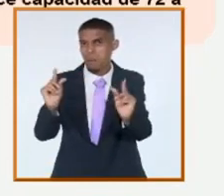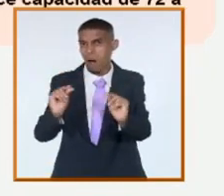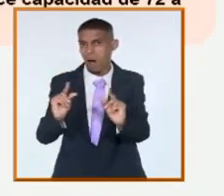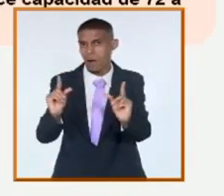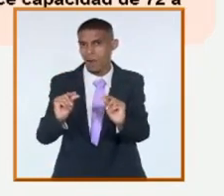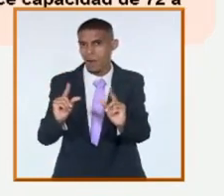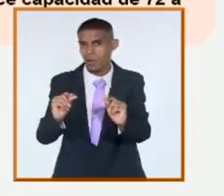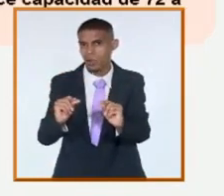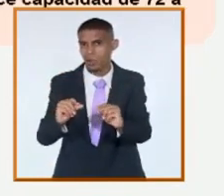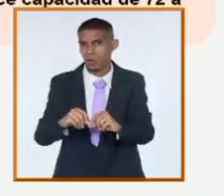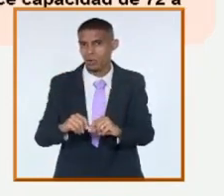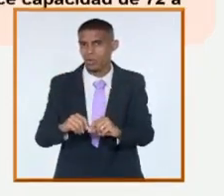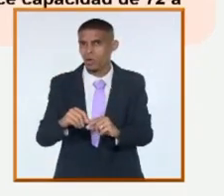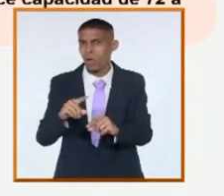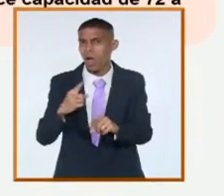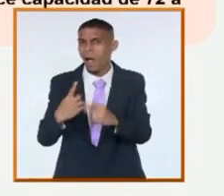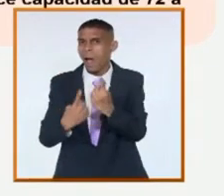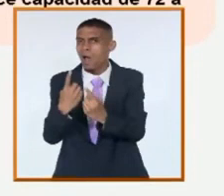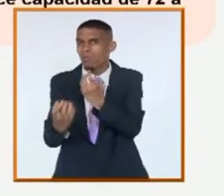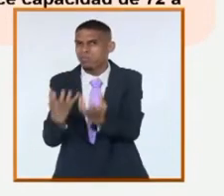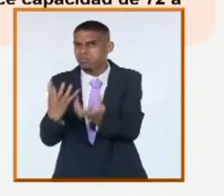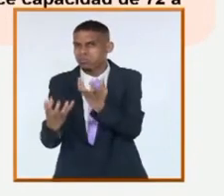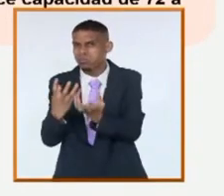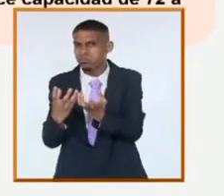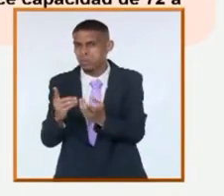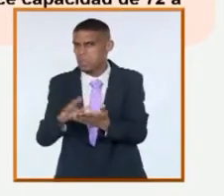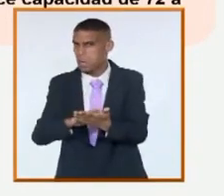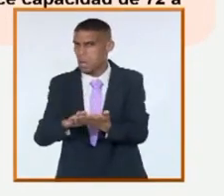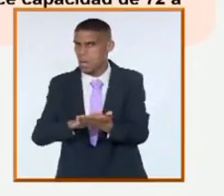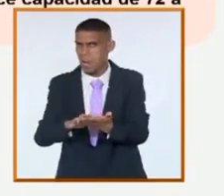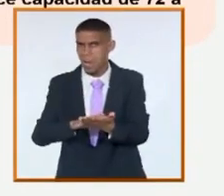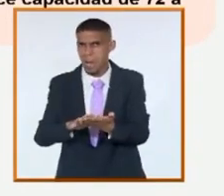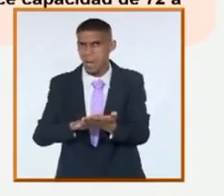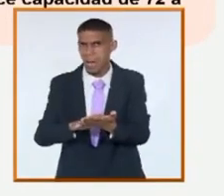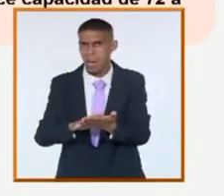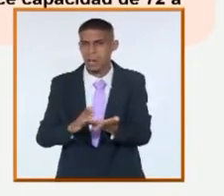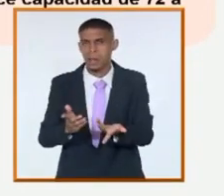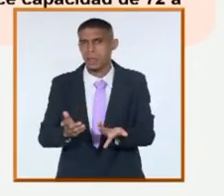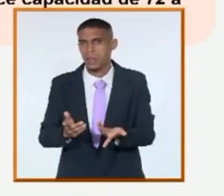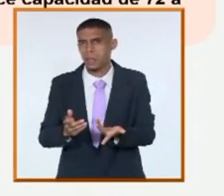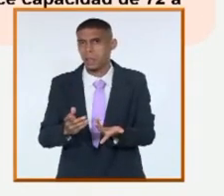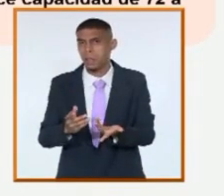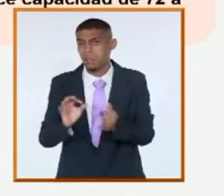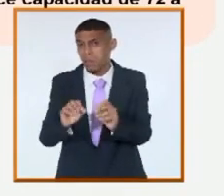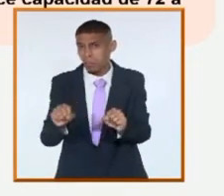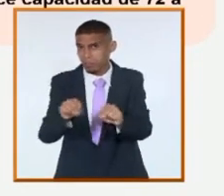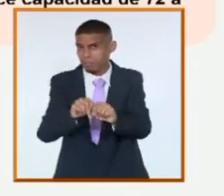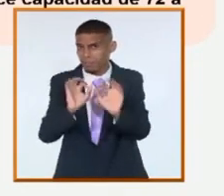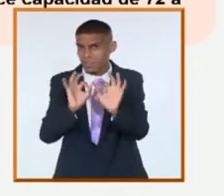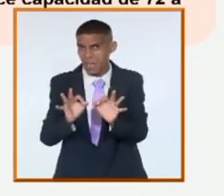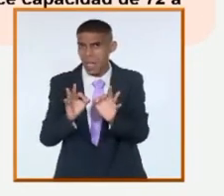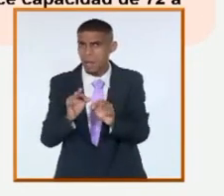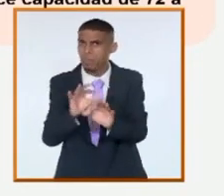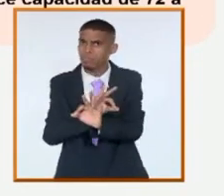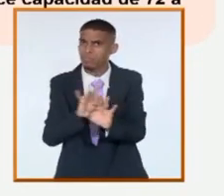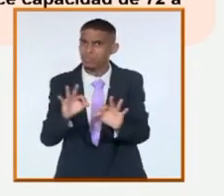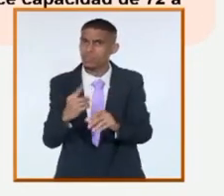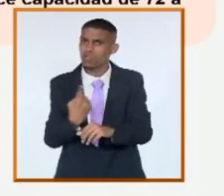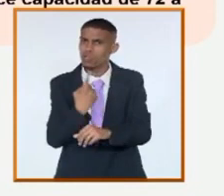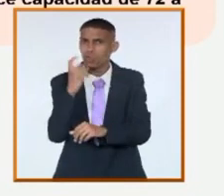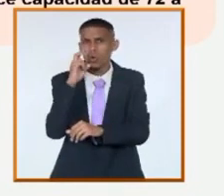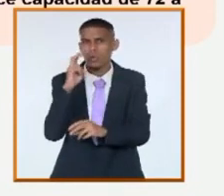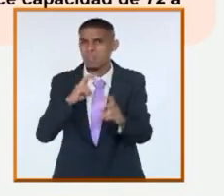puede quemar neumáticos los residuos de las refinerías puede quemar e inclusive estamos viendo qué materia